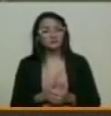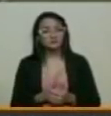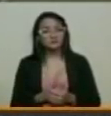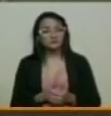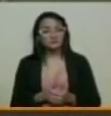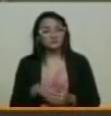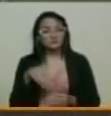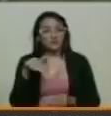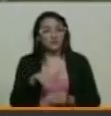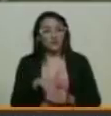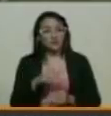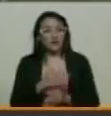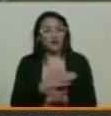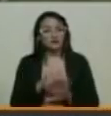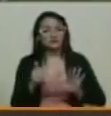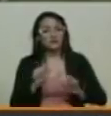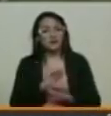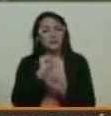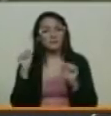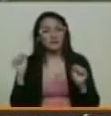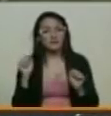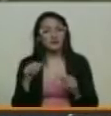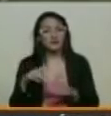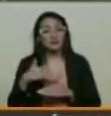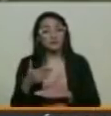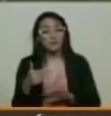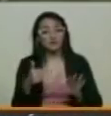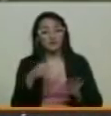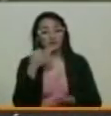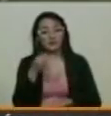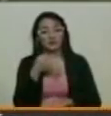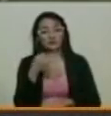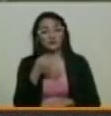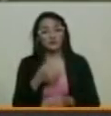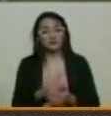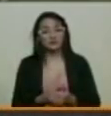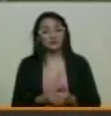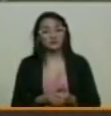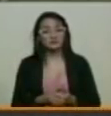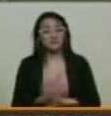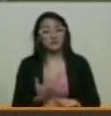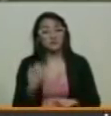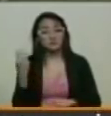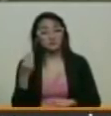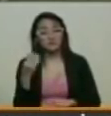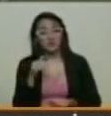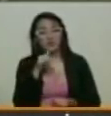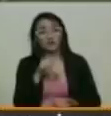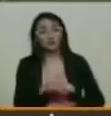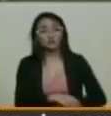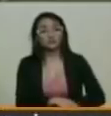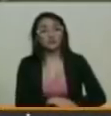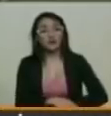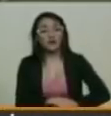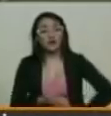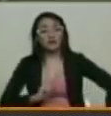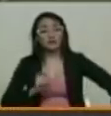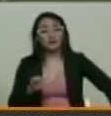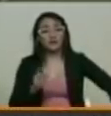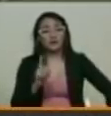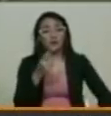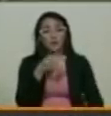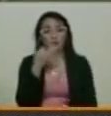votar antes de las 6 de la mañana y después de las 6 de la tarde. Sin embargo, llama la atención que la denuncia fue entregada a la 1 de la tarde ese